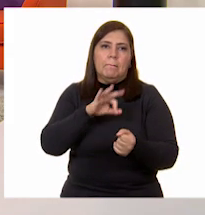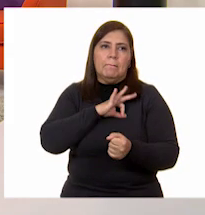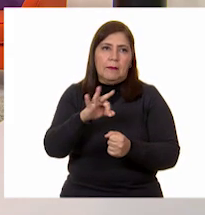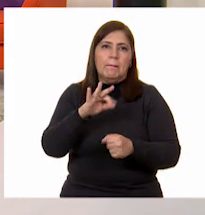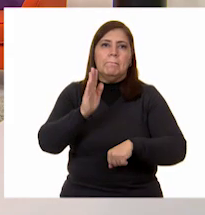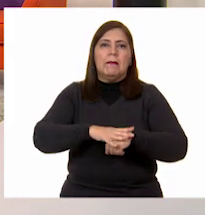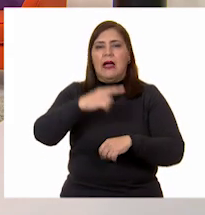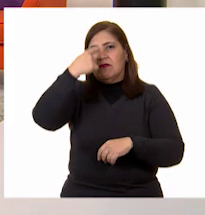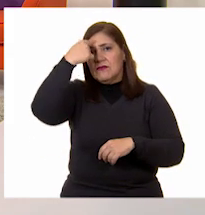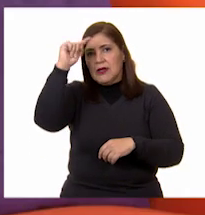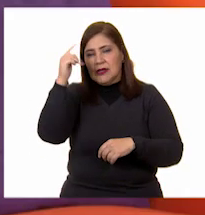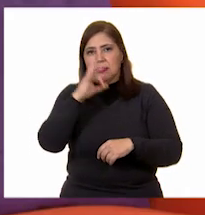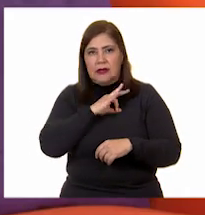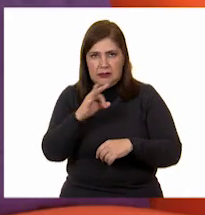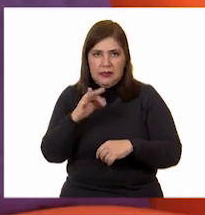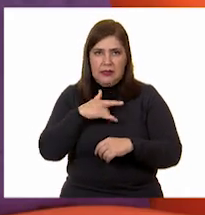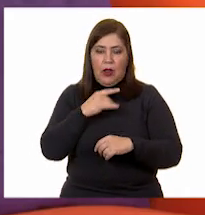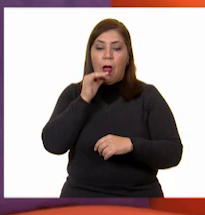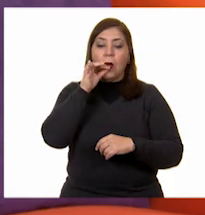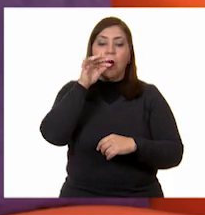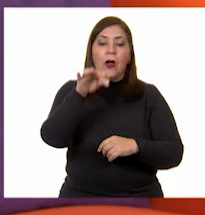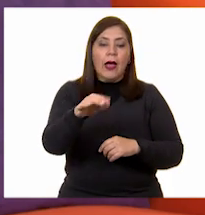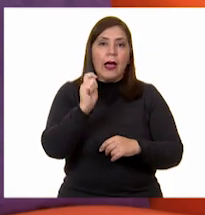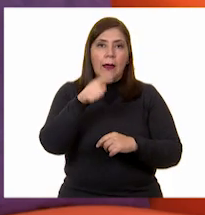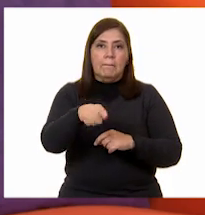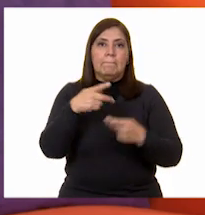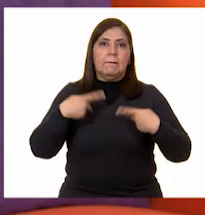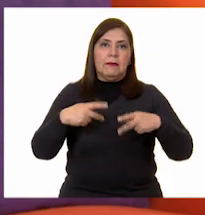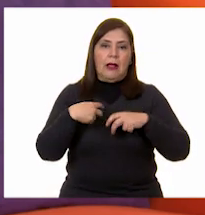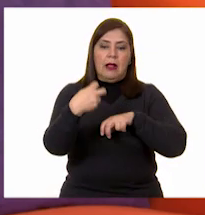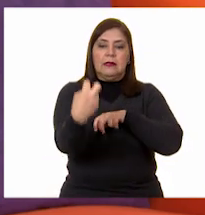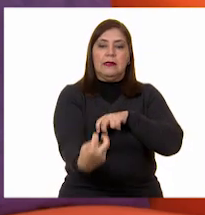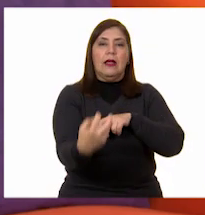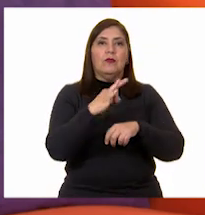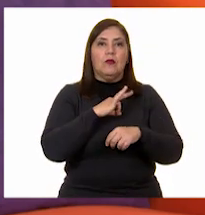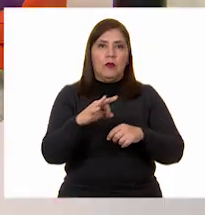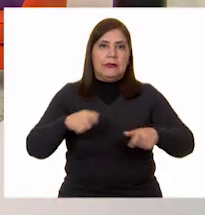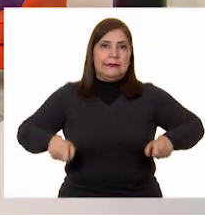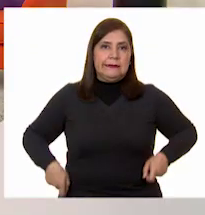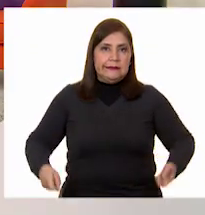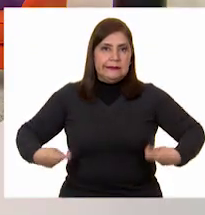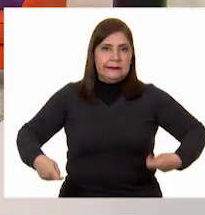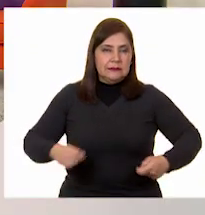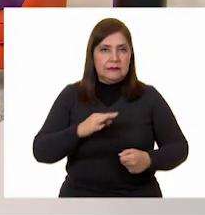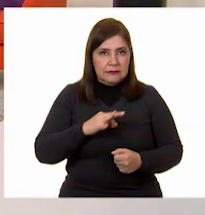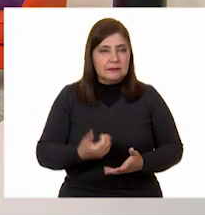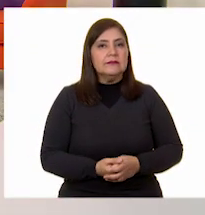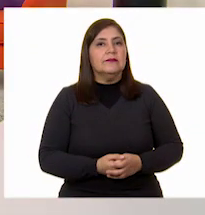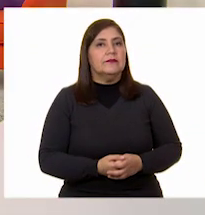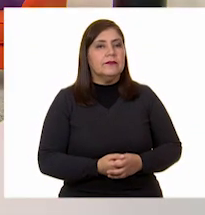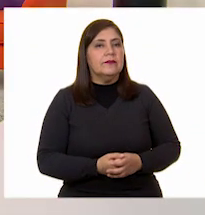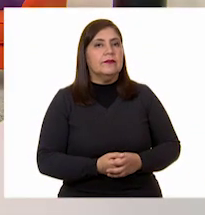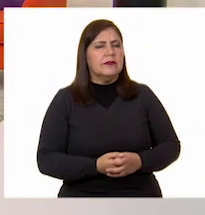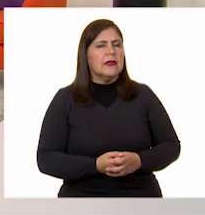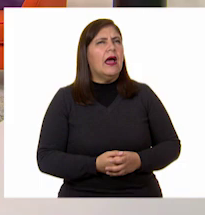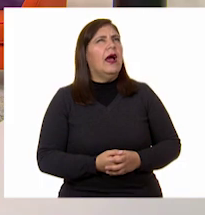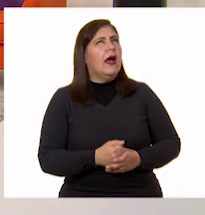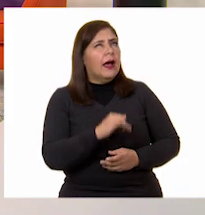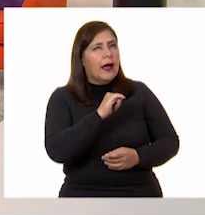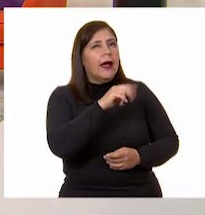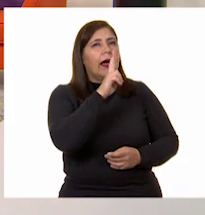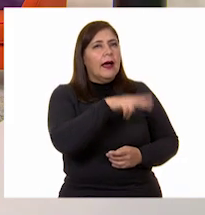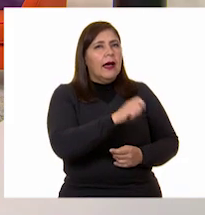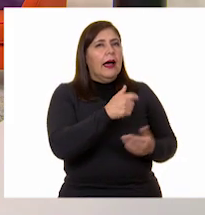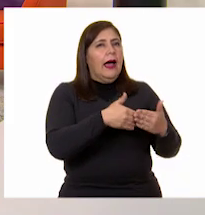caerán más fácilmente a la persona que está en silla de ruedas. Claro. Eso nos lo comentaron en